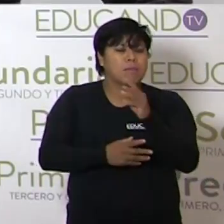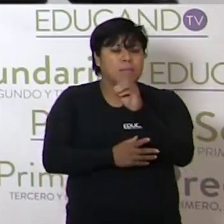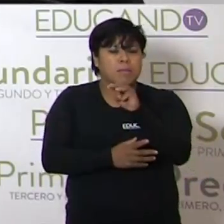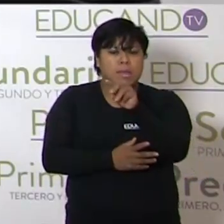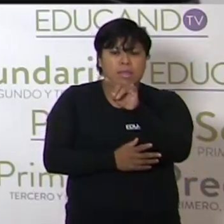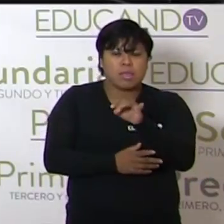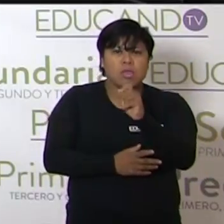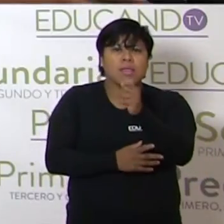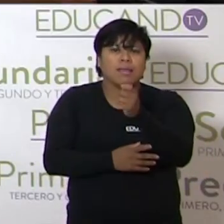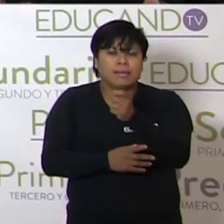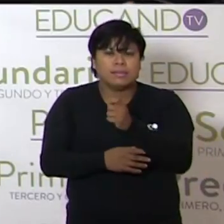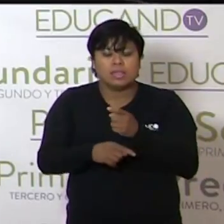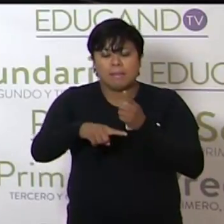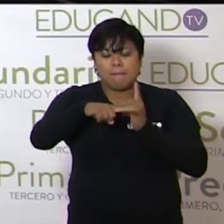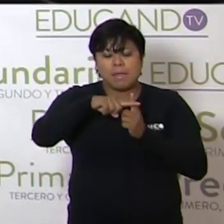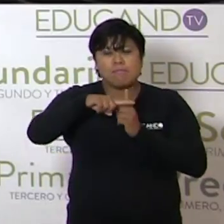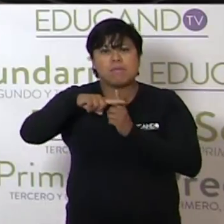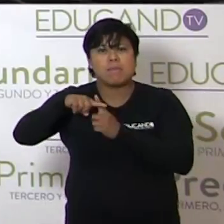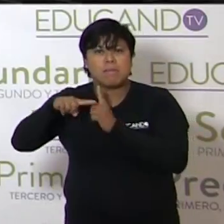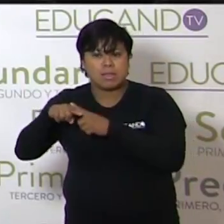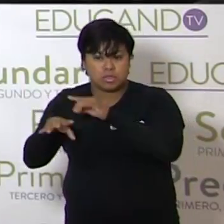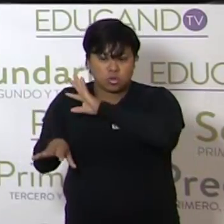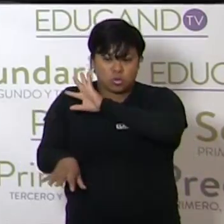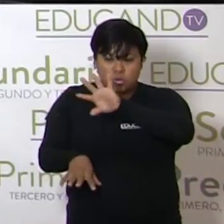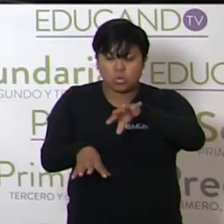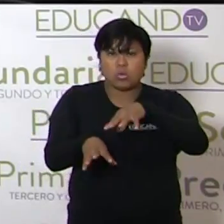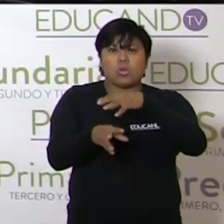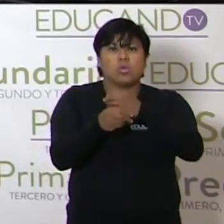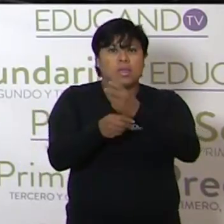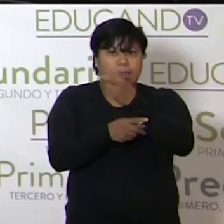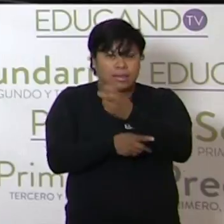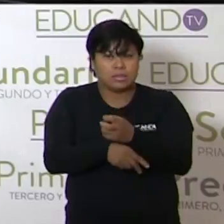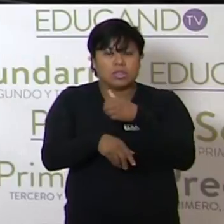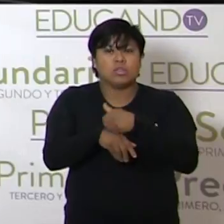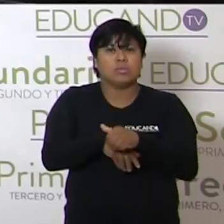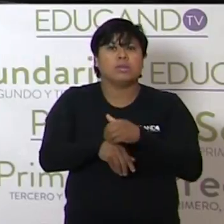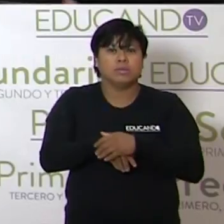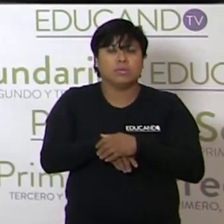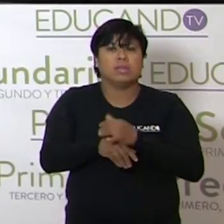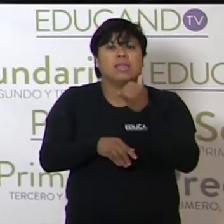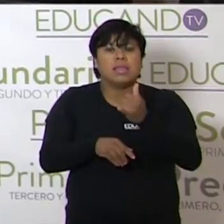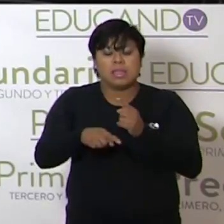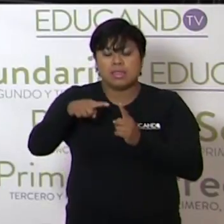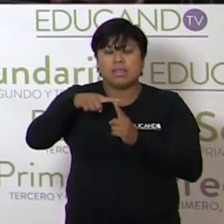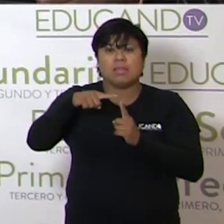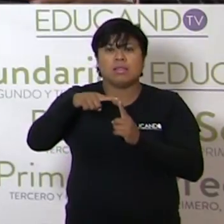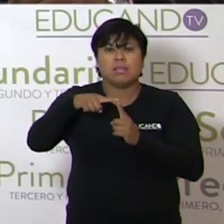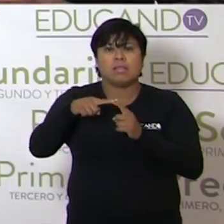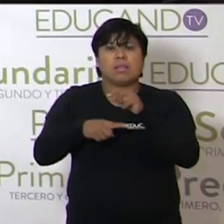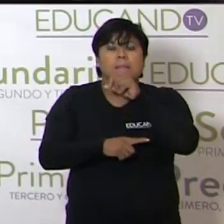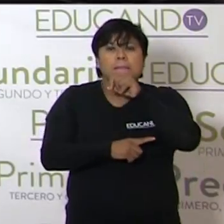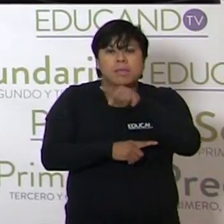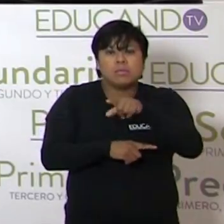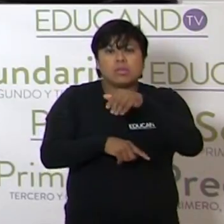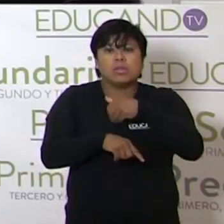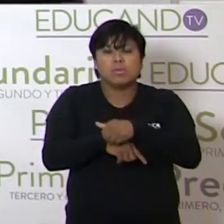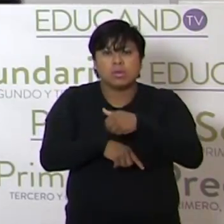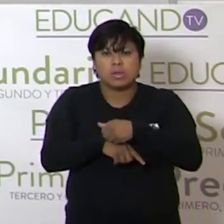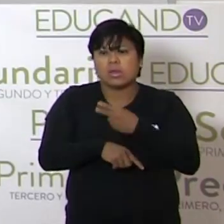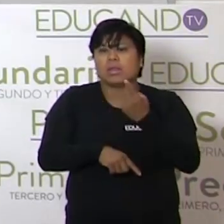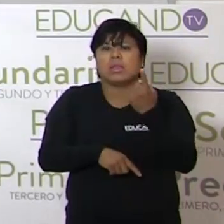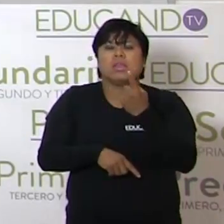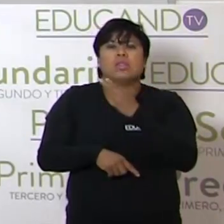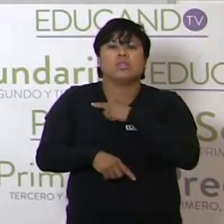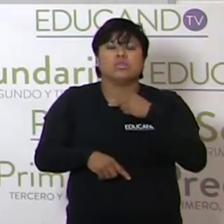la media? Es sumar todos estos números que tenemos acá y dividirlos entre el mismo número que